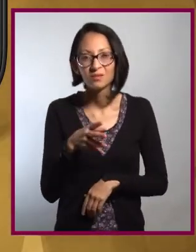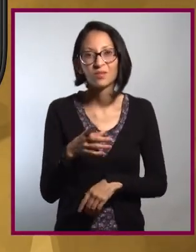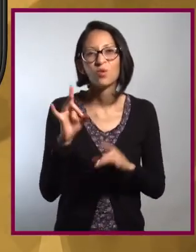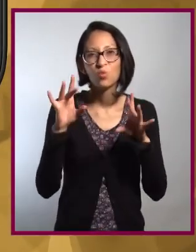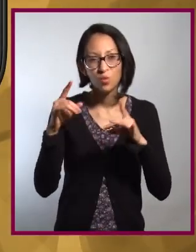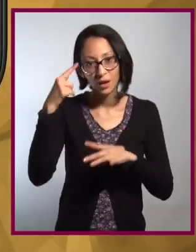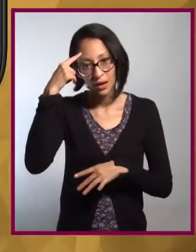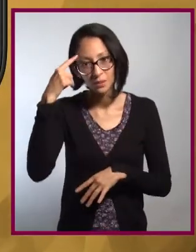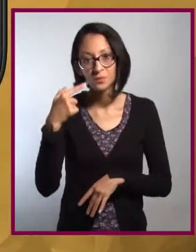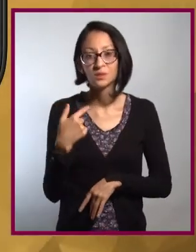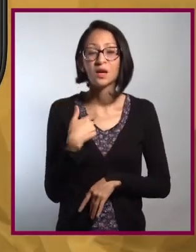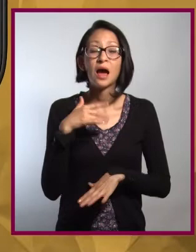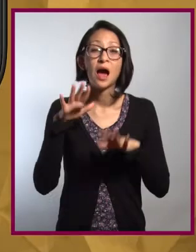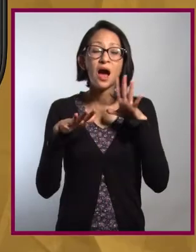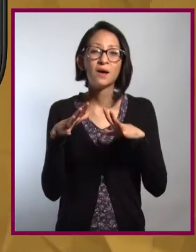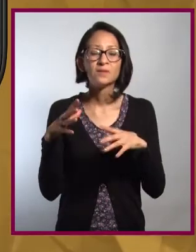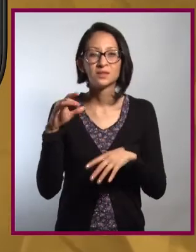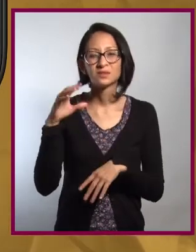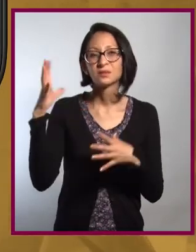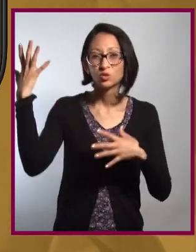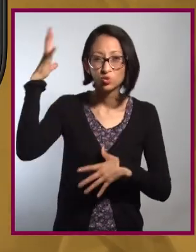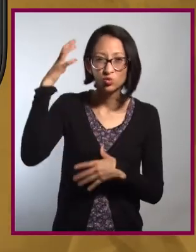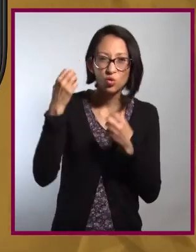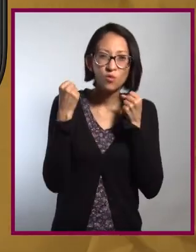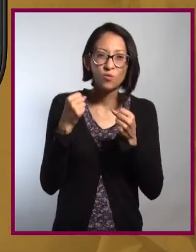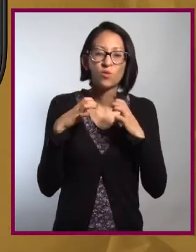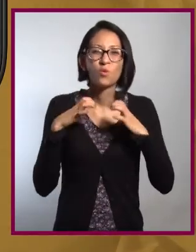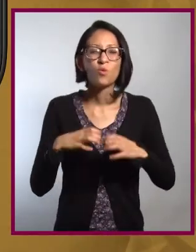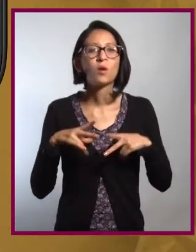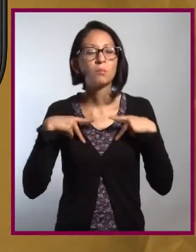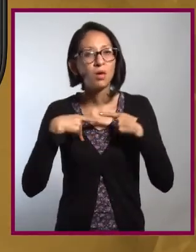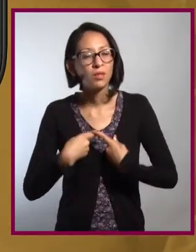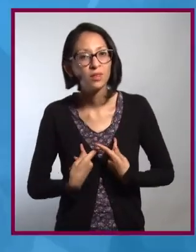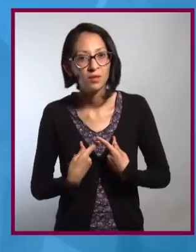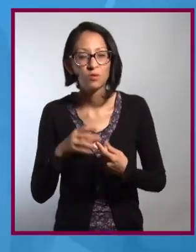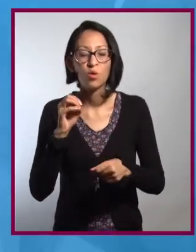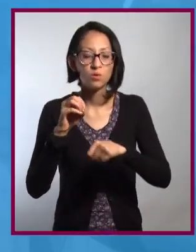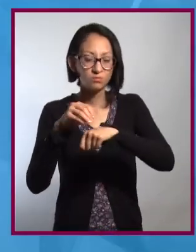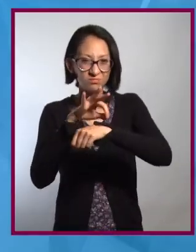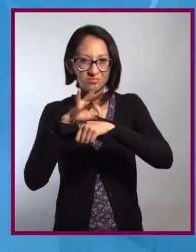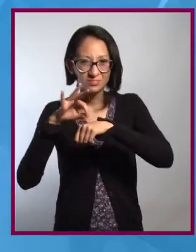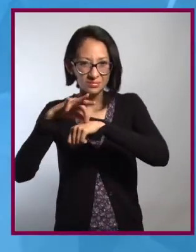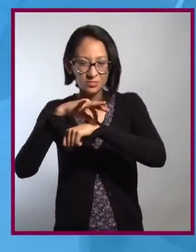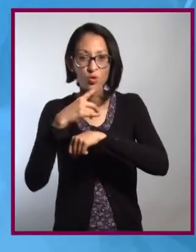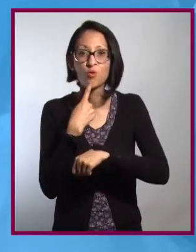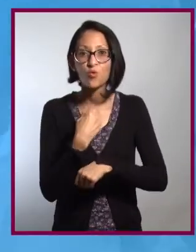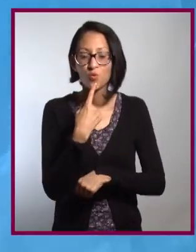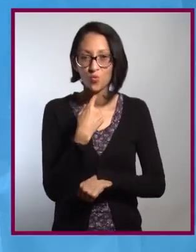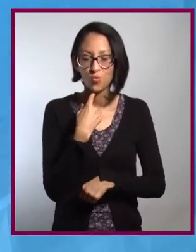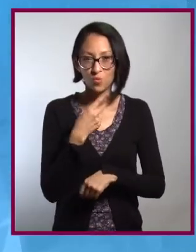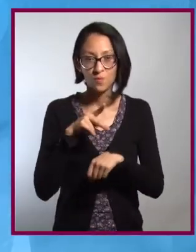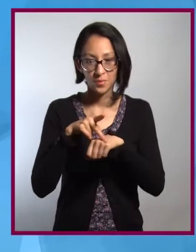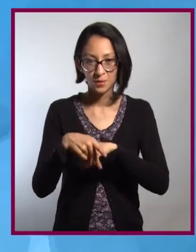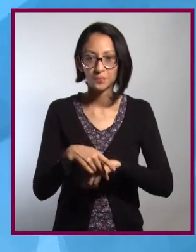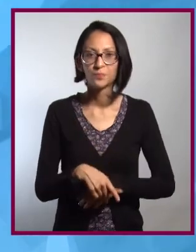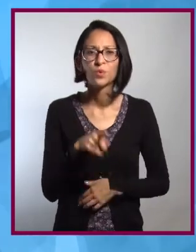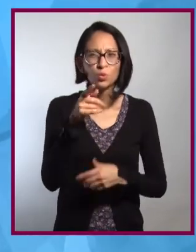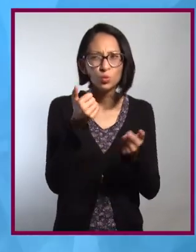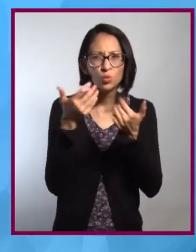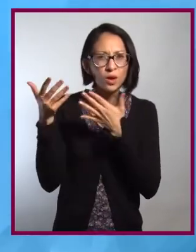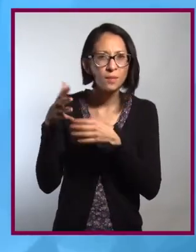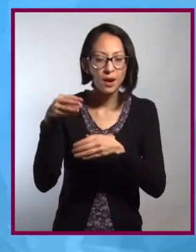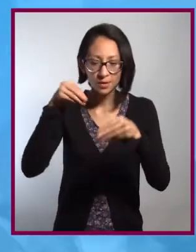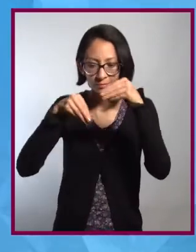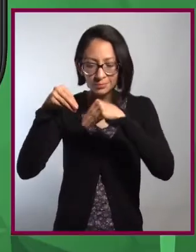las insolaciones o golpes de calor o salpullido. ¿Qué te llevarías de botiquín preventivo en